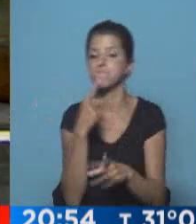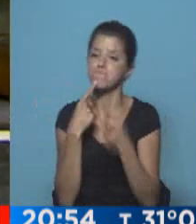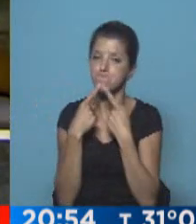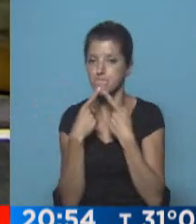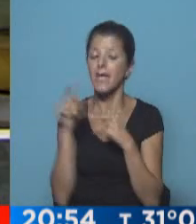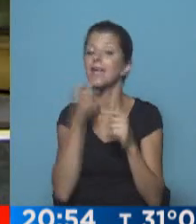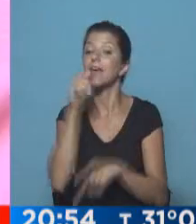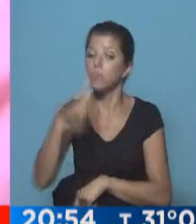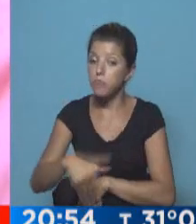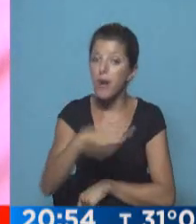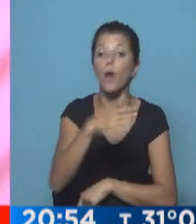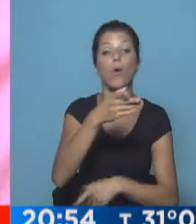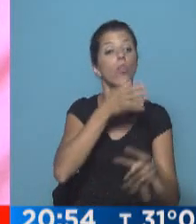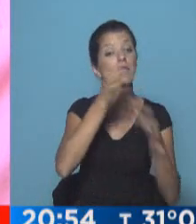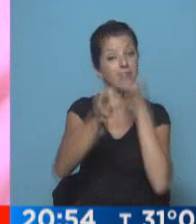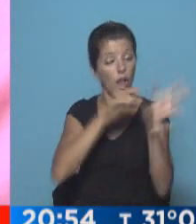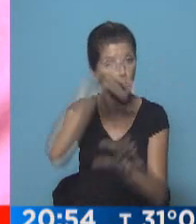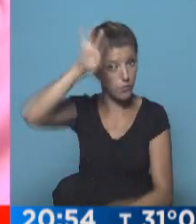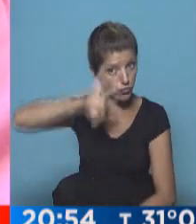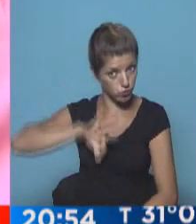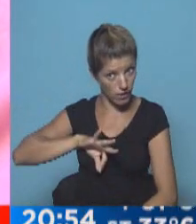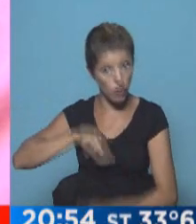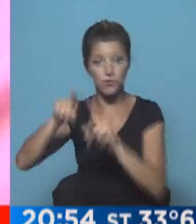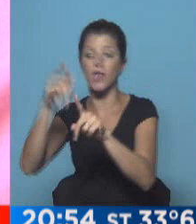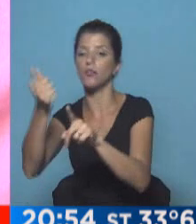que pasen las paritarias el dólar puede encaminarse hacia